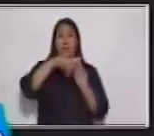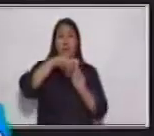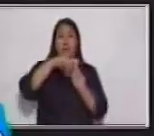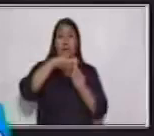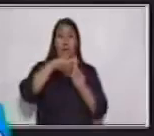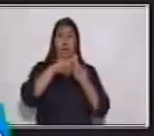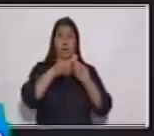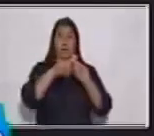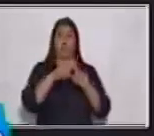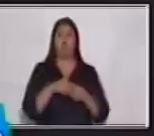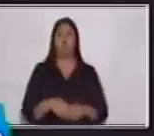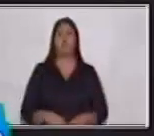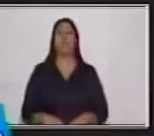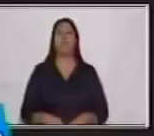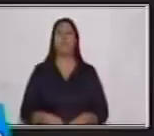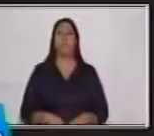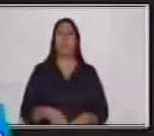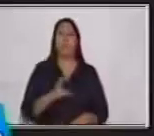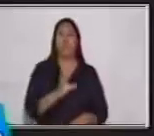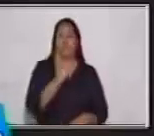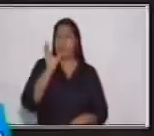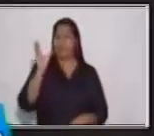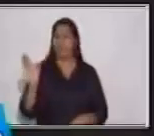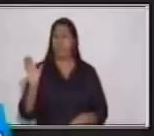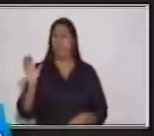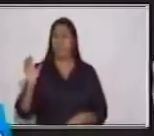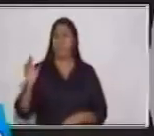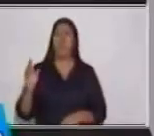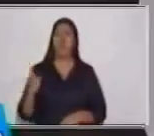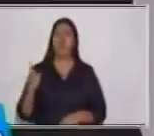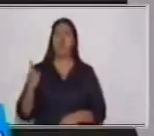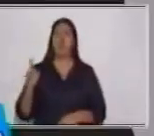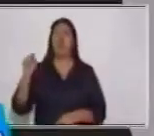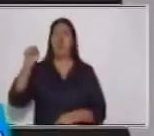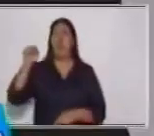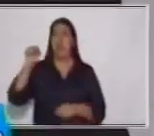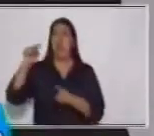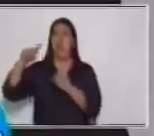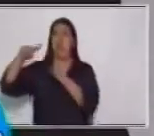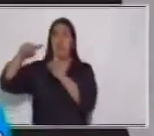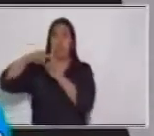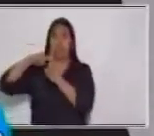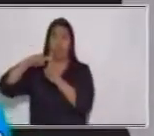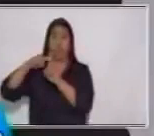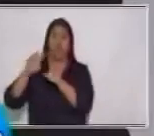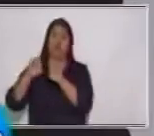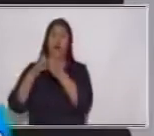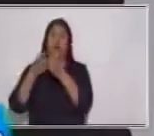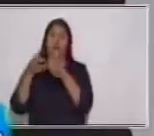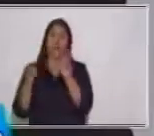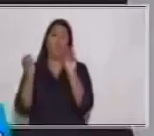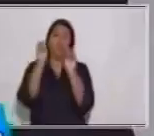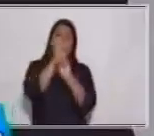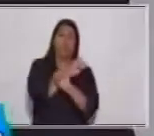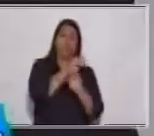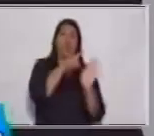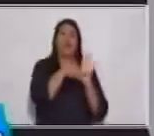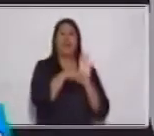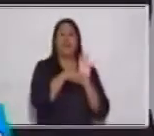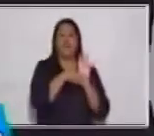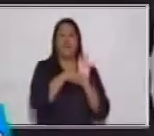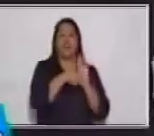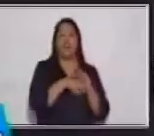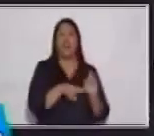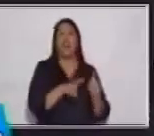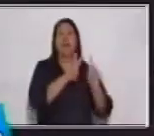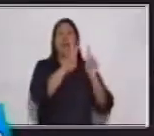7 medios de X de este lado de la igualdad está sumando, al otro lado pasa a restar. 7 medios de X va a